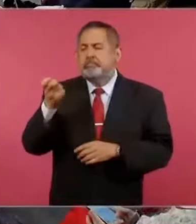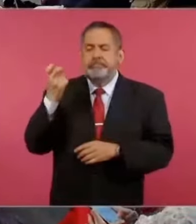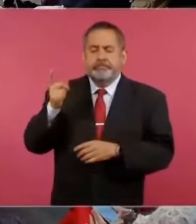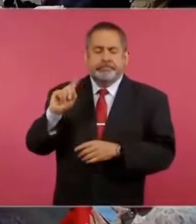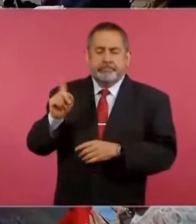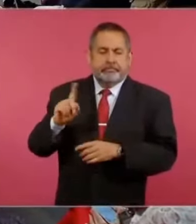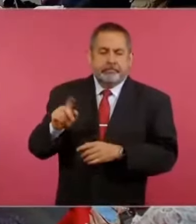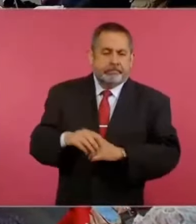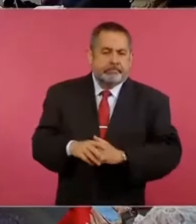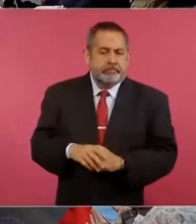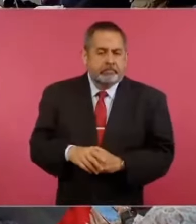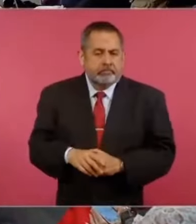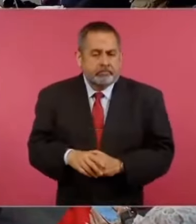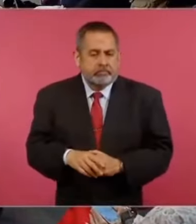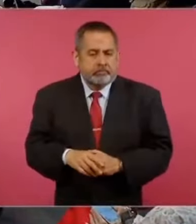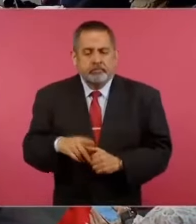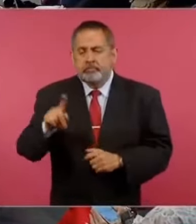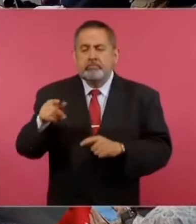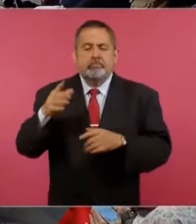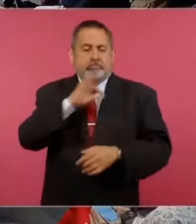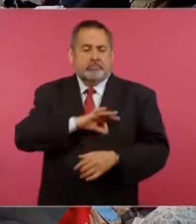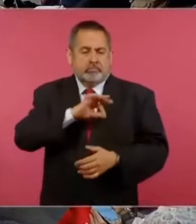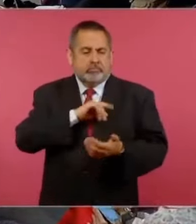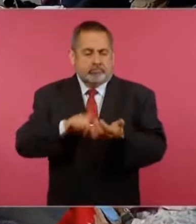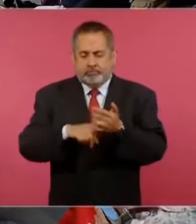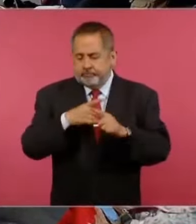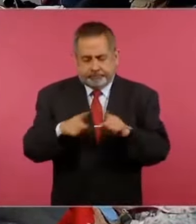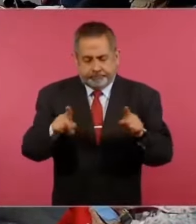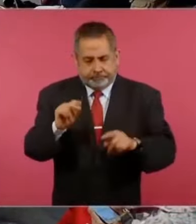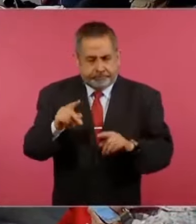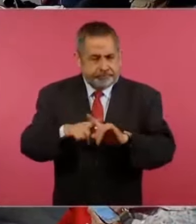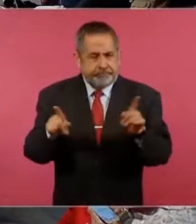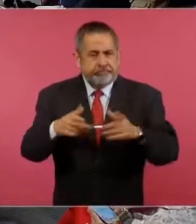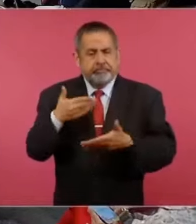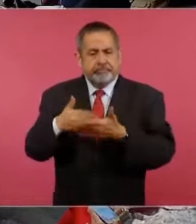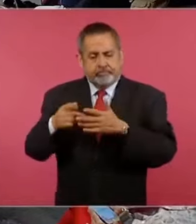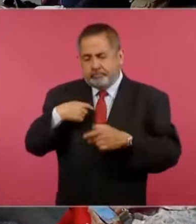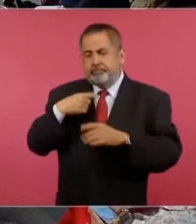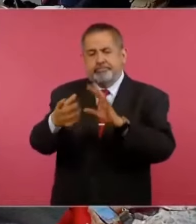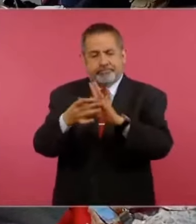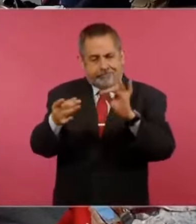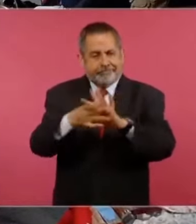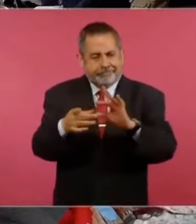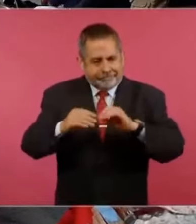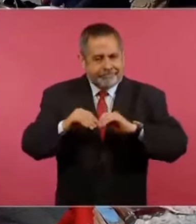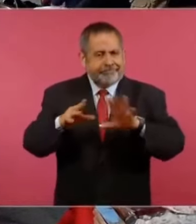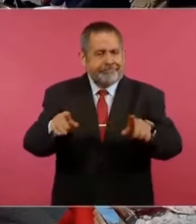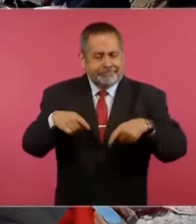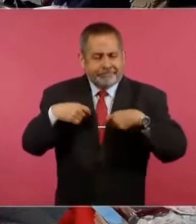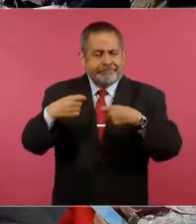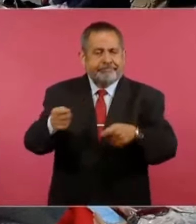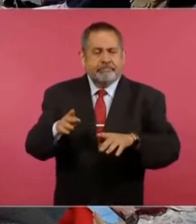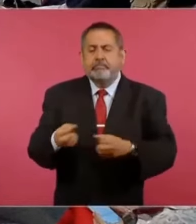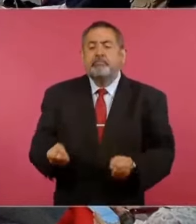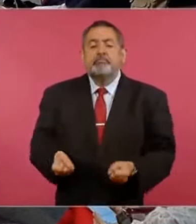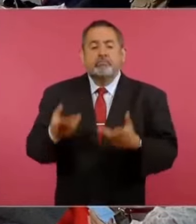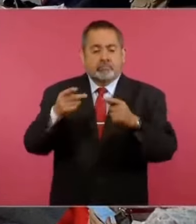que, estas son las comisiones. Esto es lo que yo les explicaba de